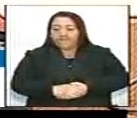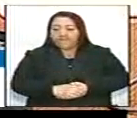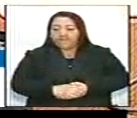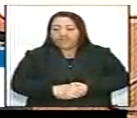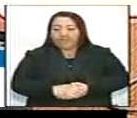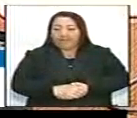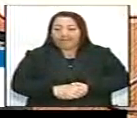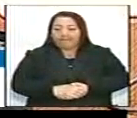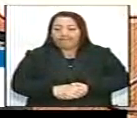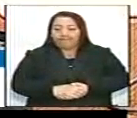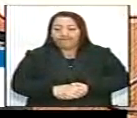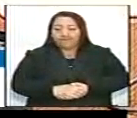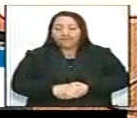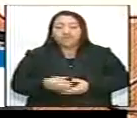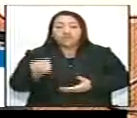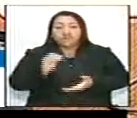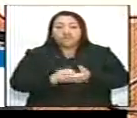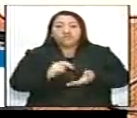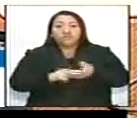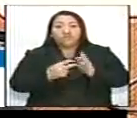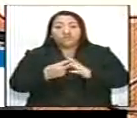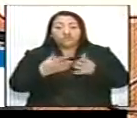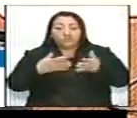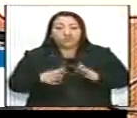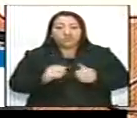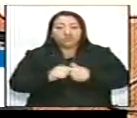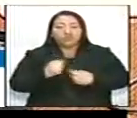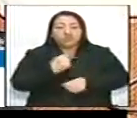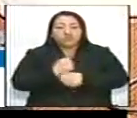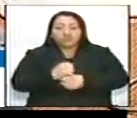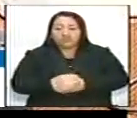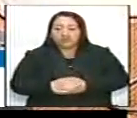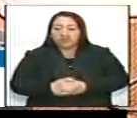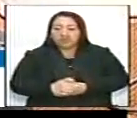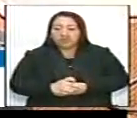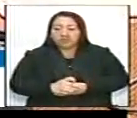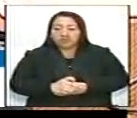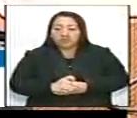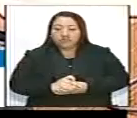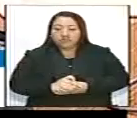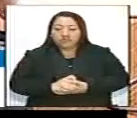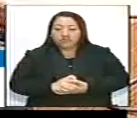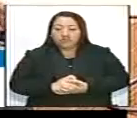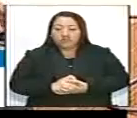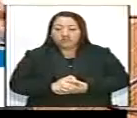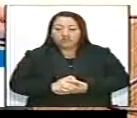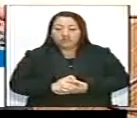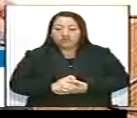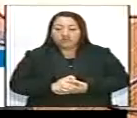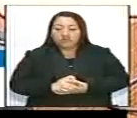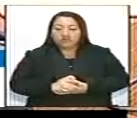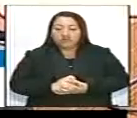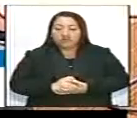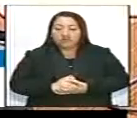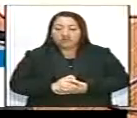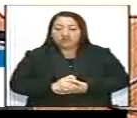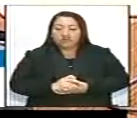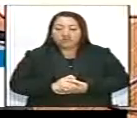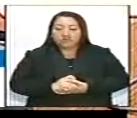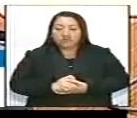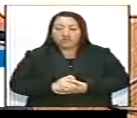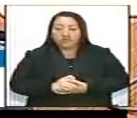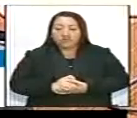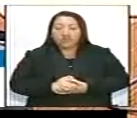infantil. Es el contexto en el que nace la meta 4. Y la meta 4 es entonces un componente